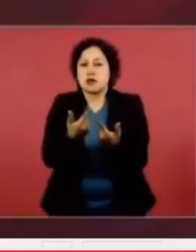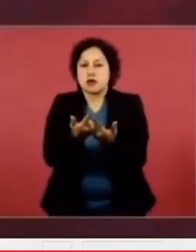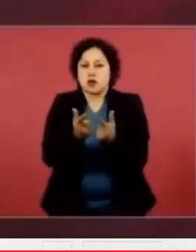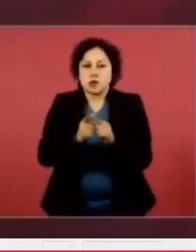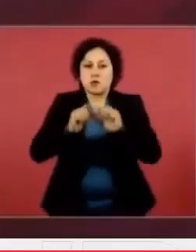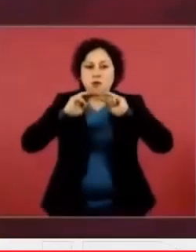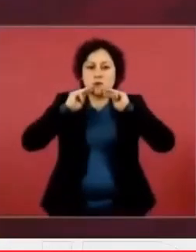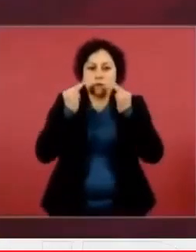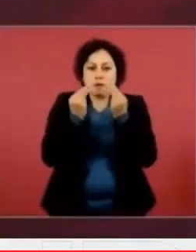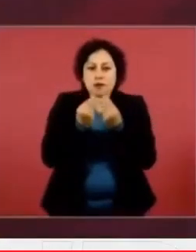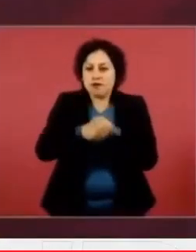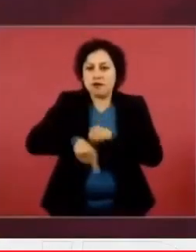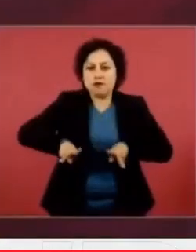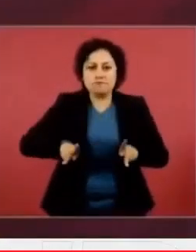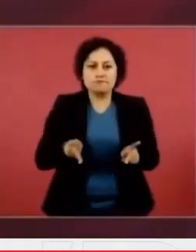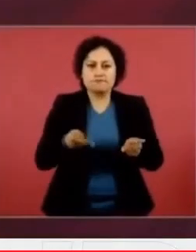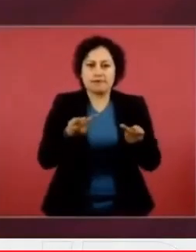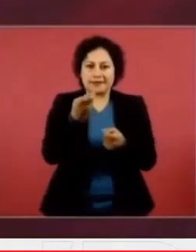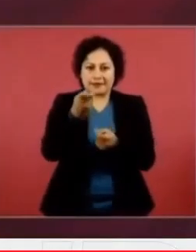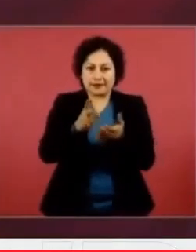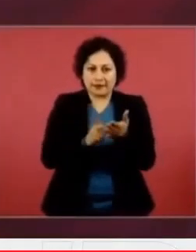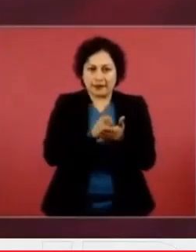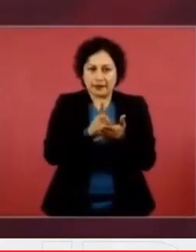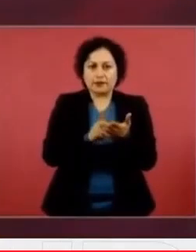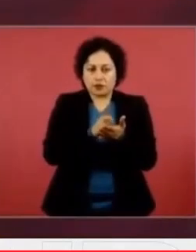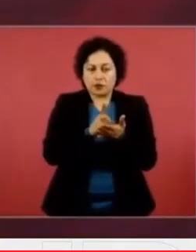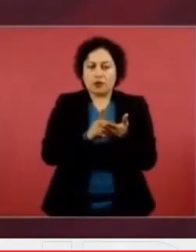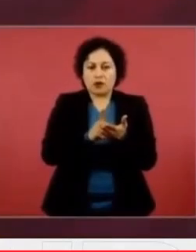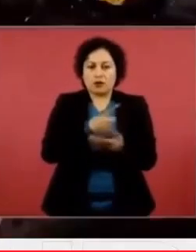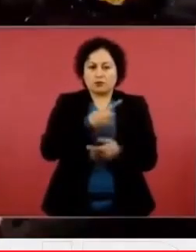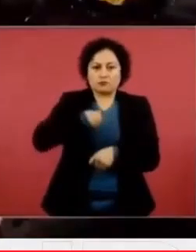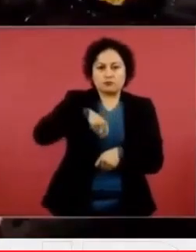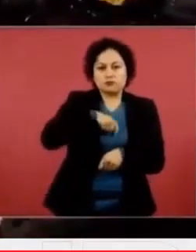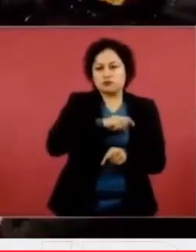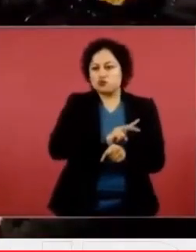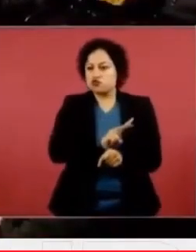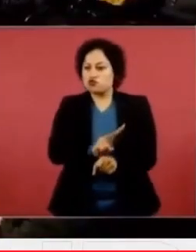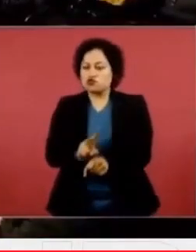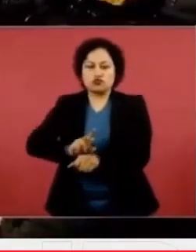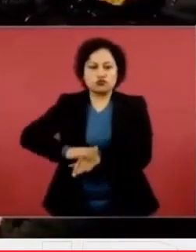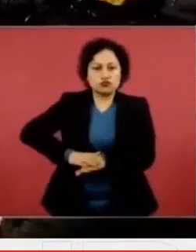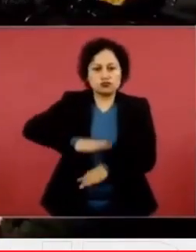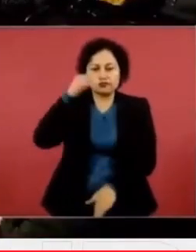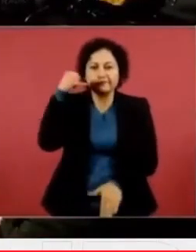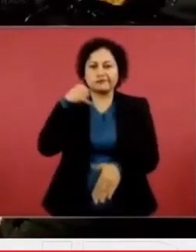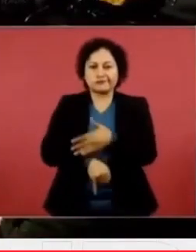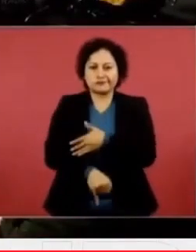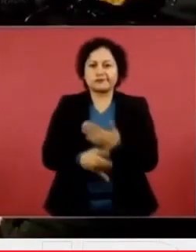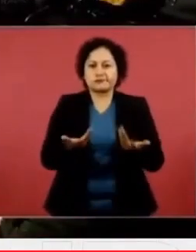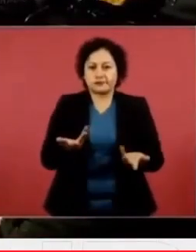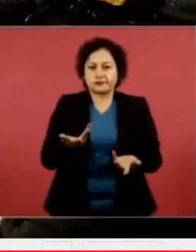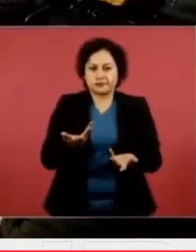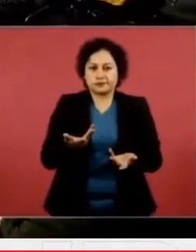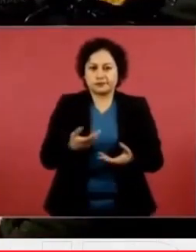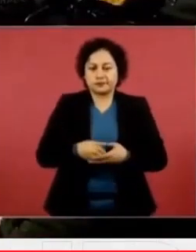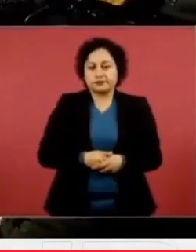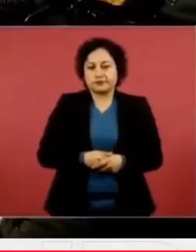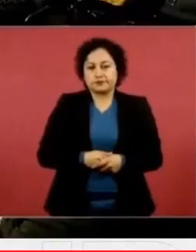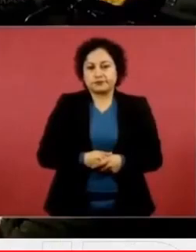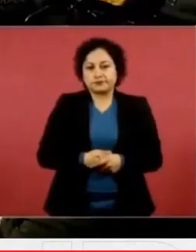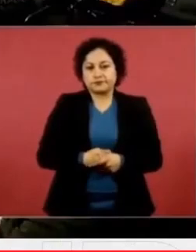de estas drogas, a la importación de estos